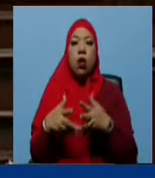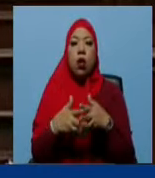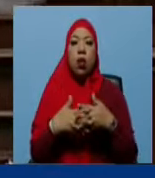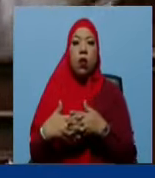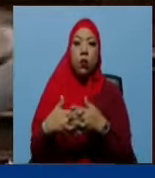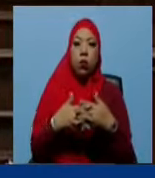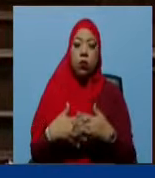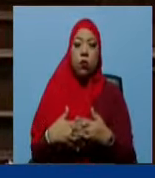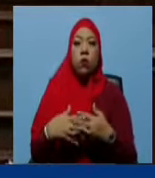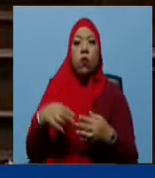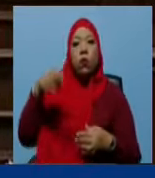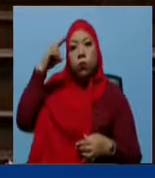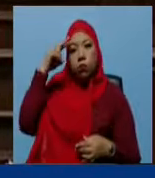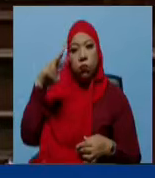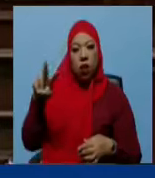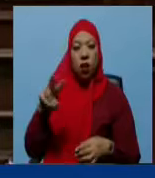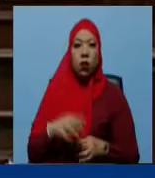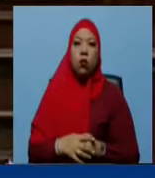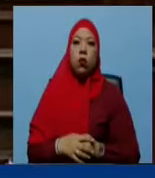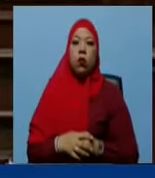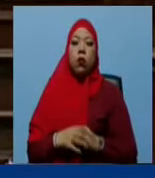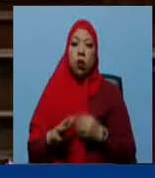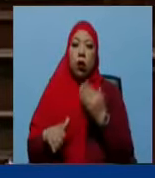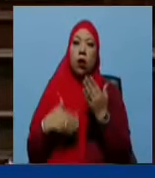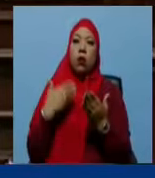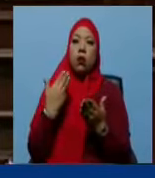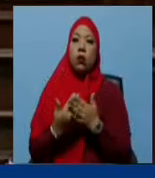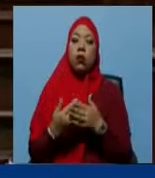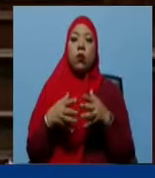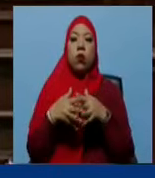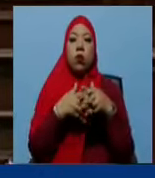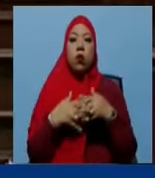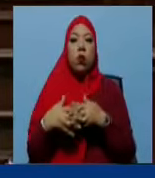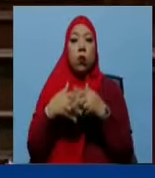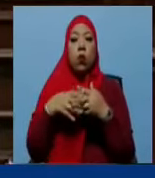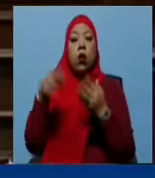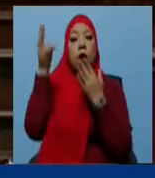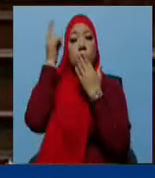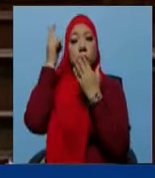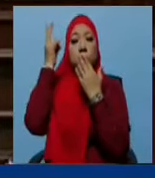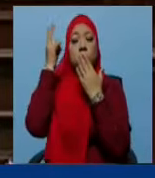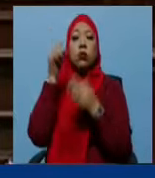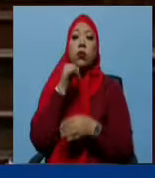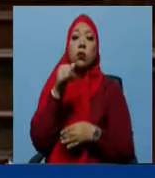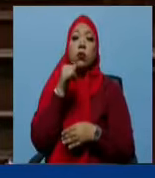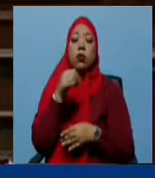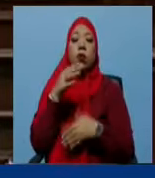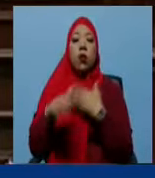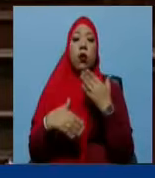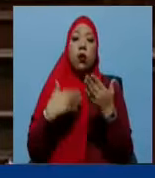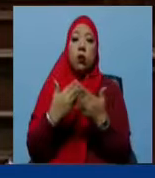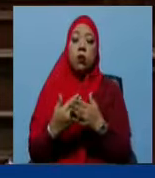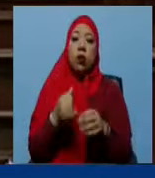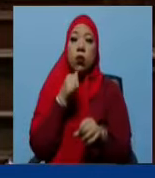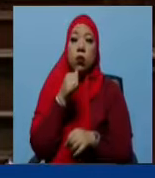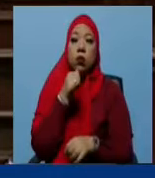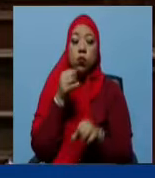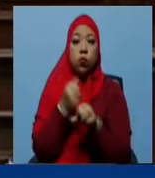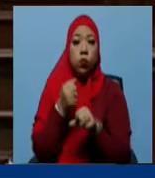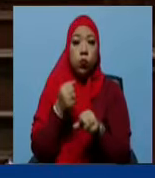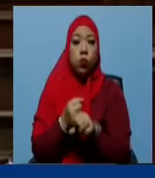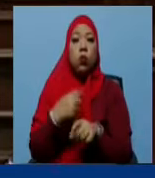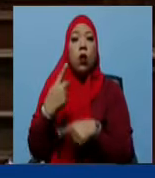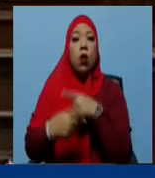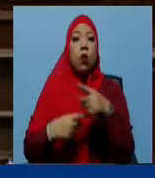Unidos, México, hasta el imperio inca que había sido descuartizado, destrozado.